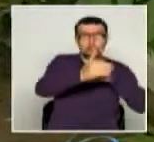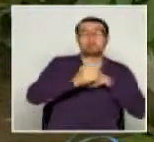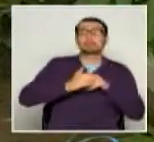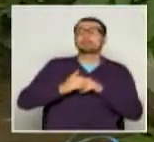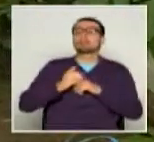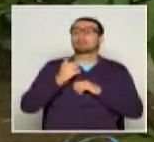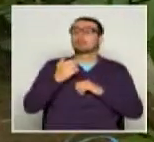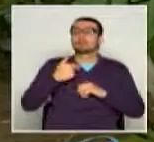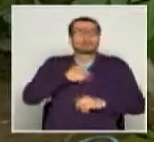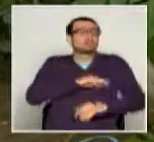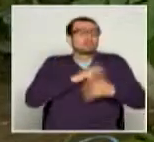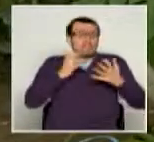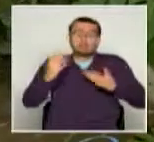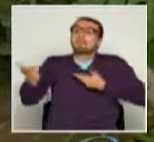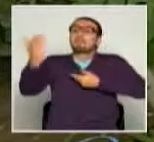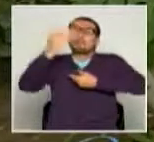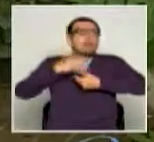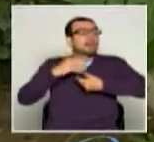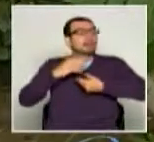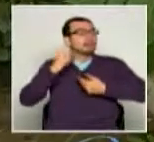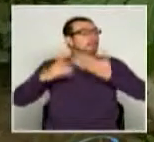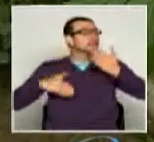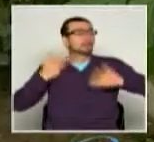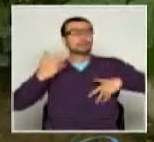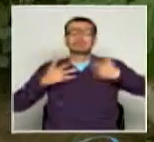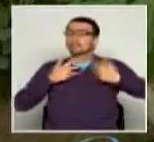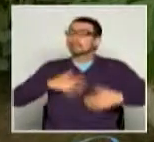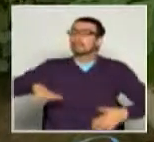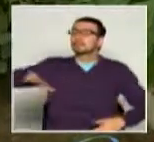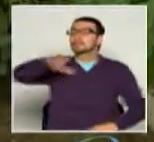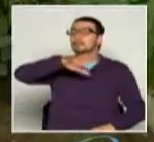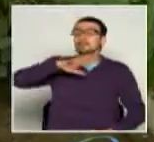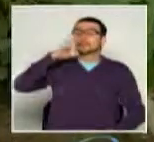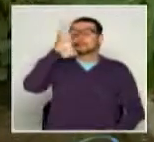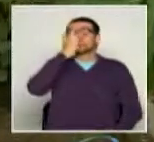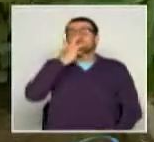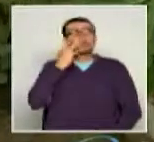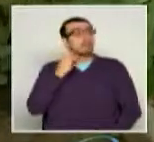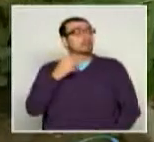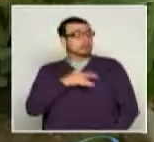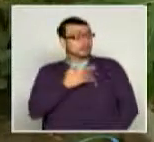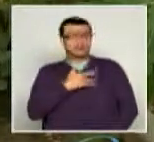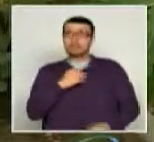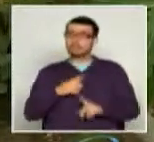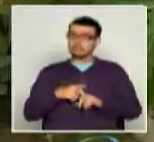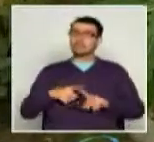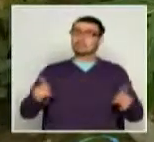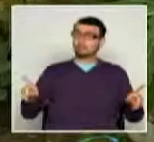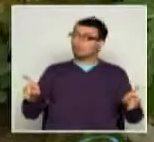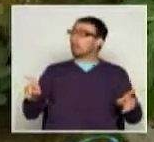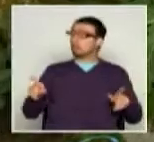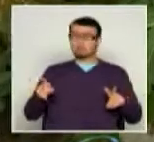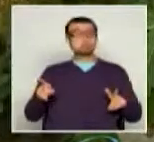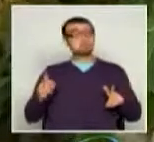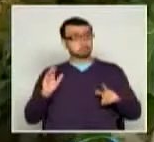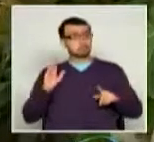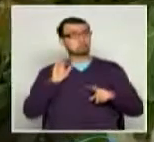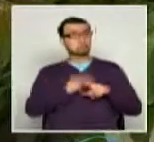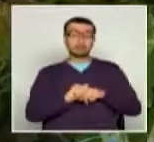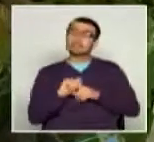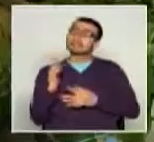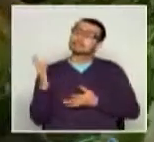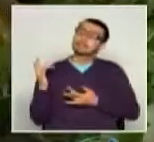que la gente disfrute de estos paisajes, de un sitio, un concepto diferente de consultorios, un concepto diferente de sitio de espera